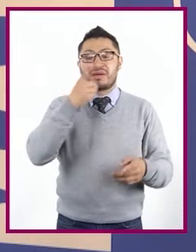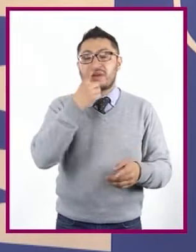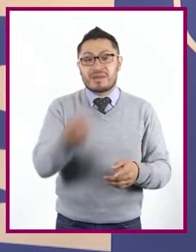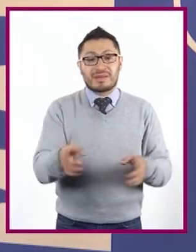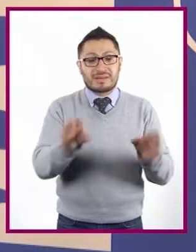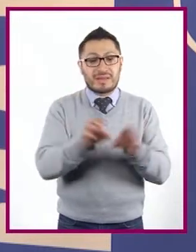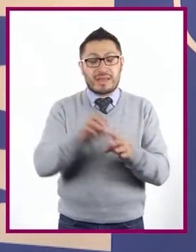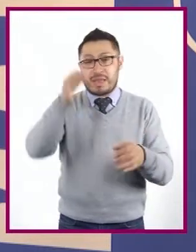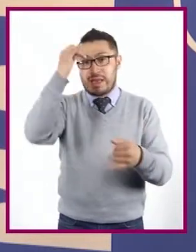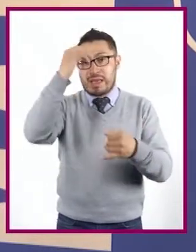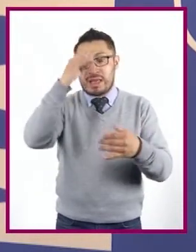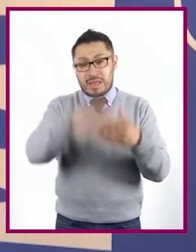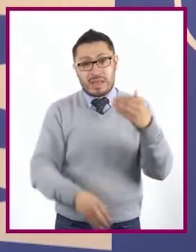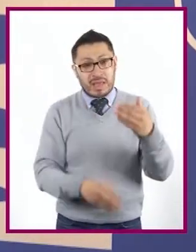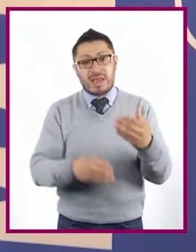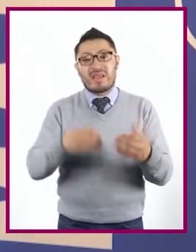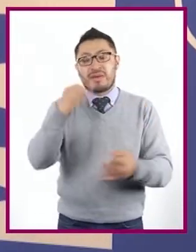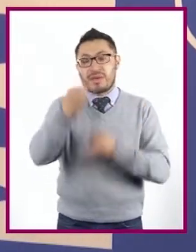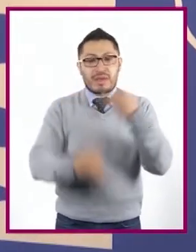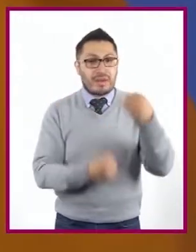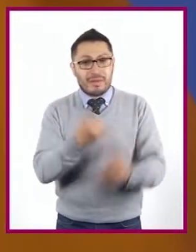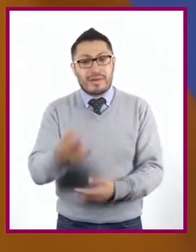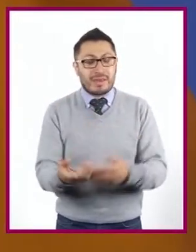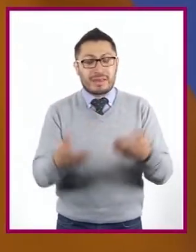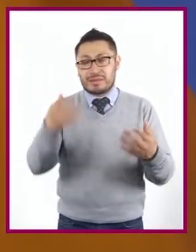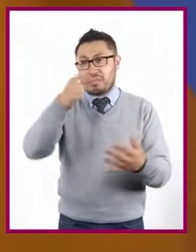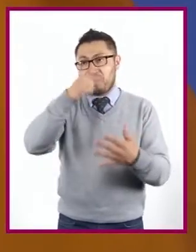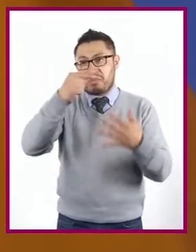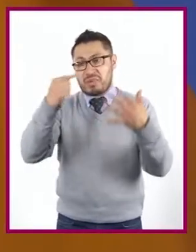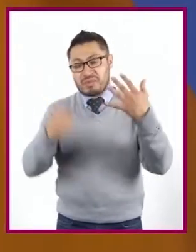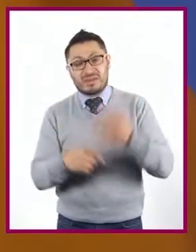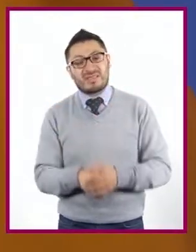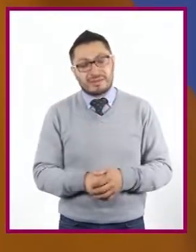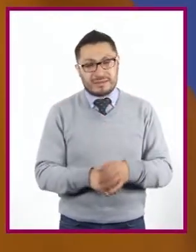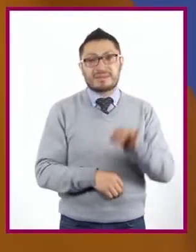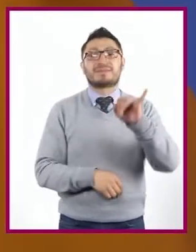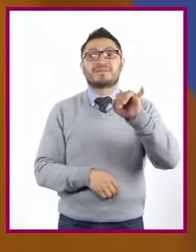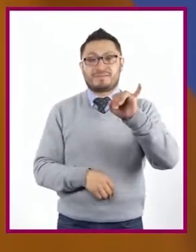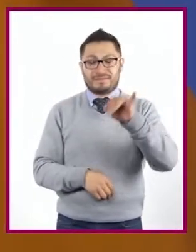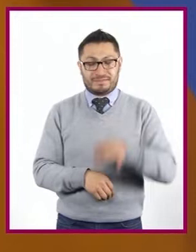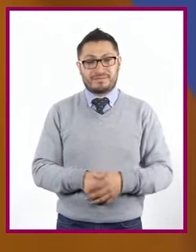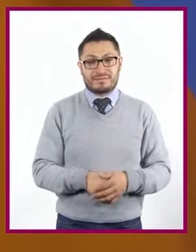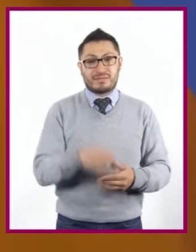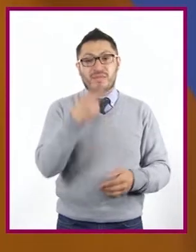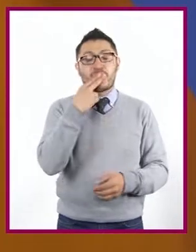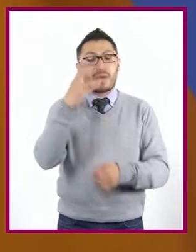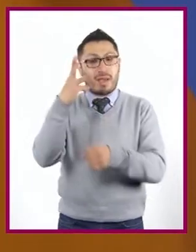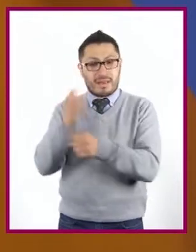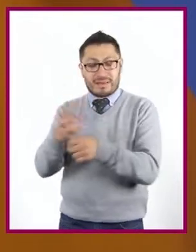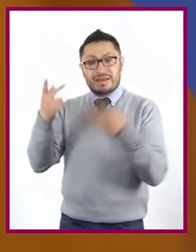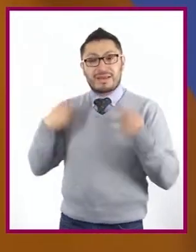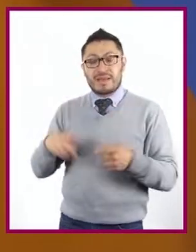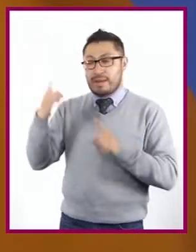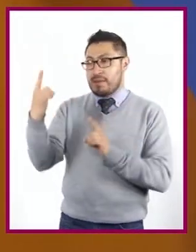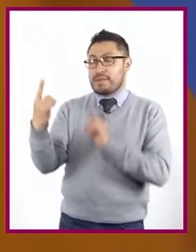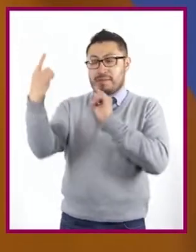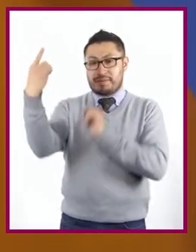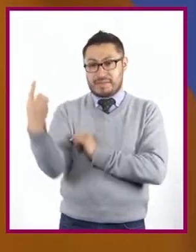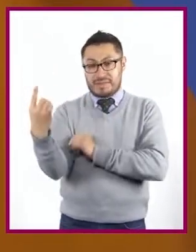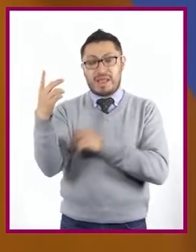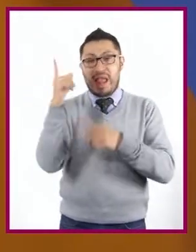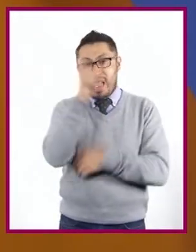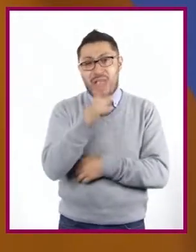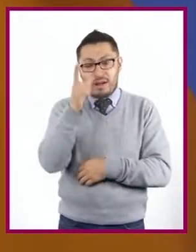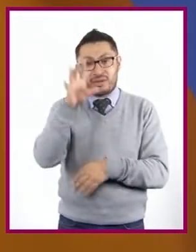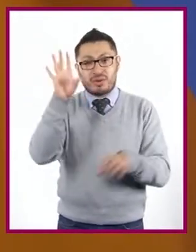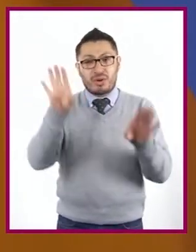judoka expresó que tal y tal. Sí, así es. Se usa la tercera persona y el lenguaje se adapta